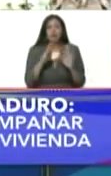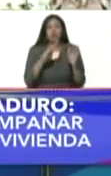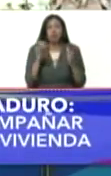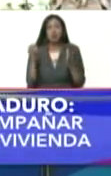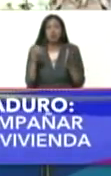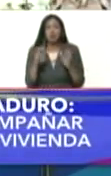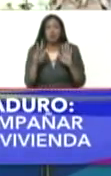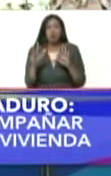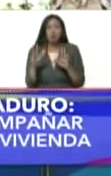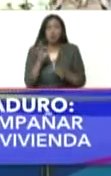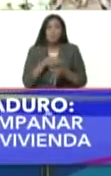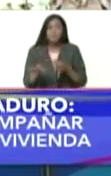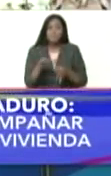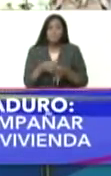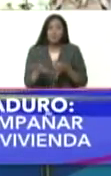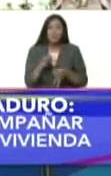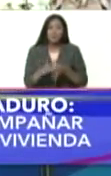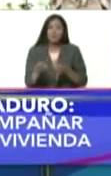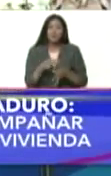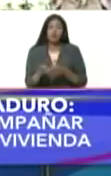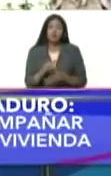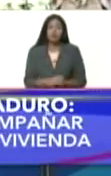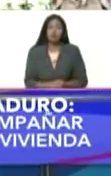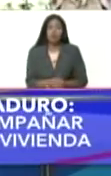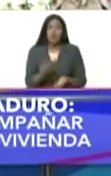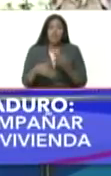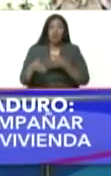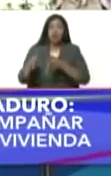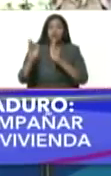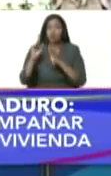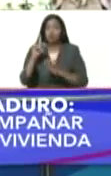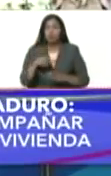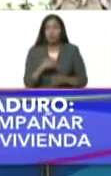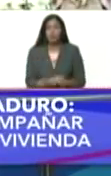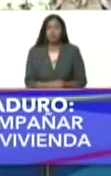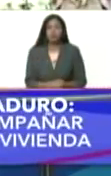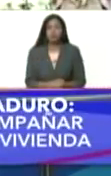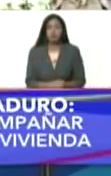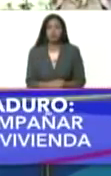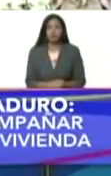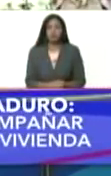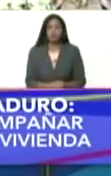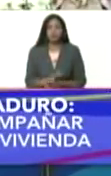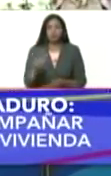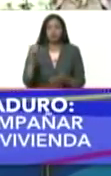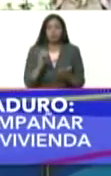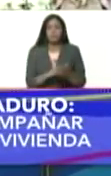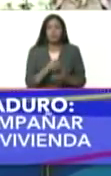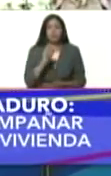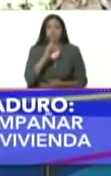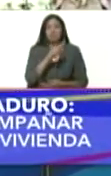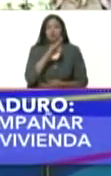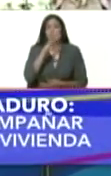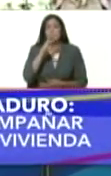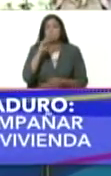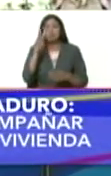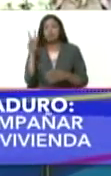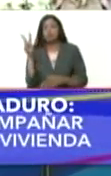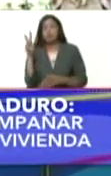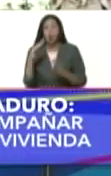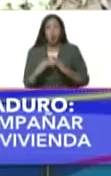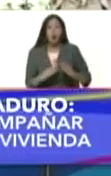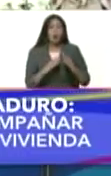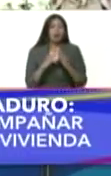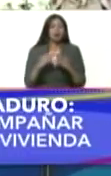43.958 petros para la construcción de 8.342